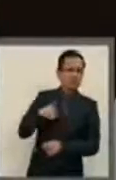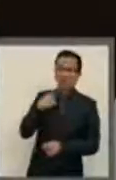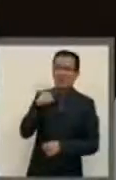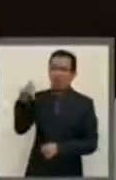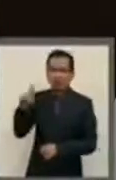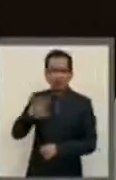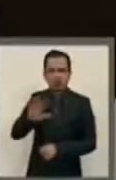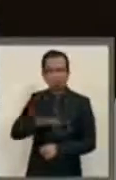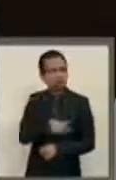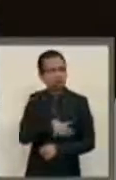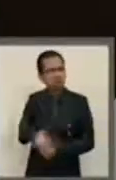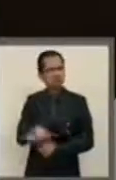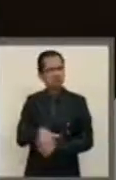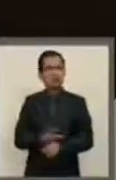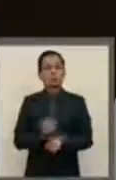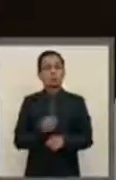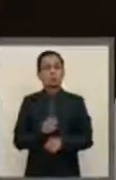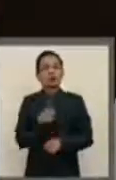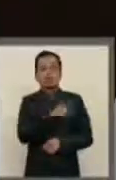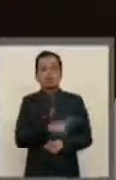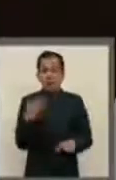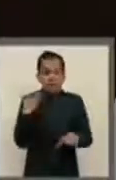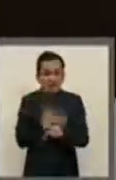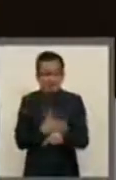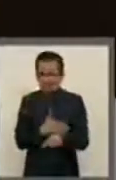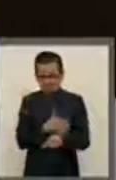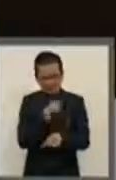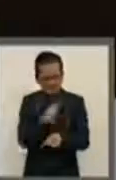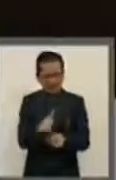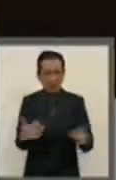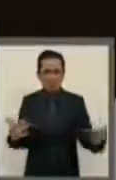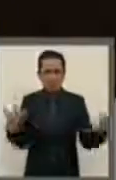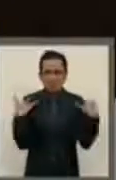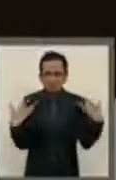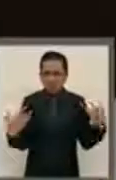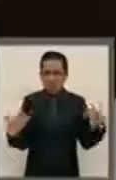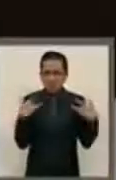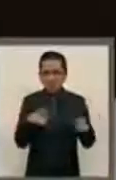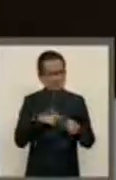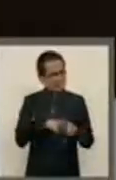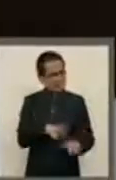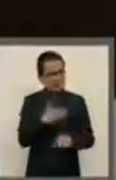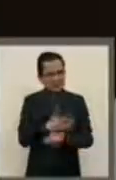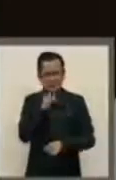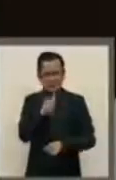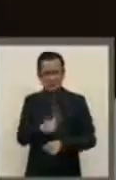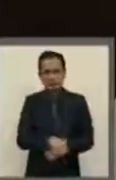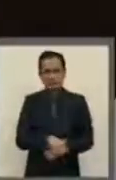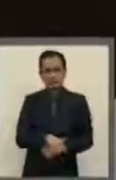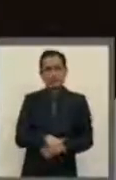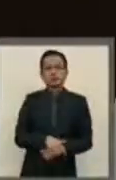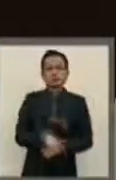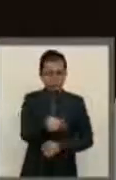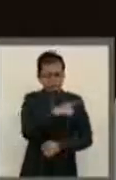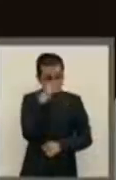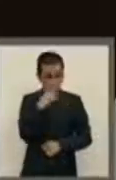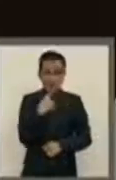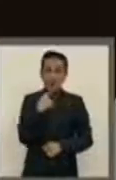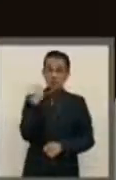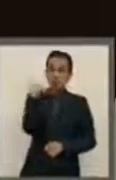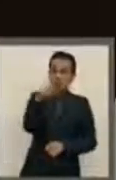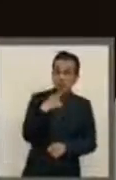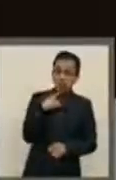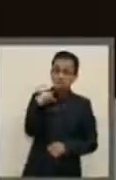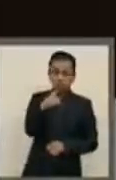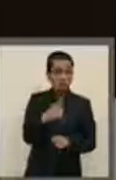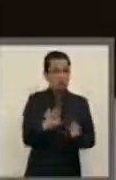denuncia, ya que reina la impunidad. La disminución en los índices de la denuncia no significa